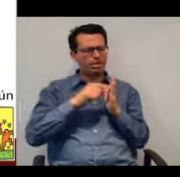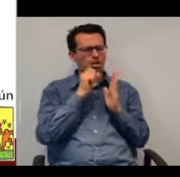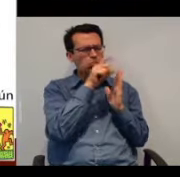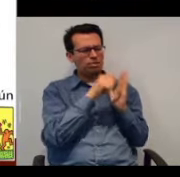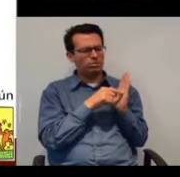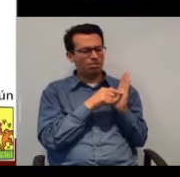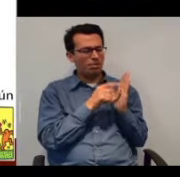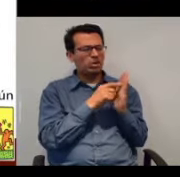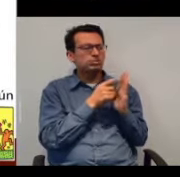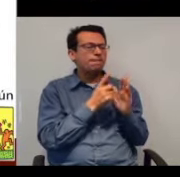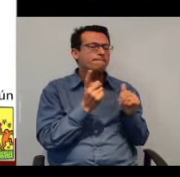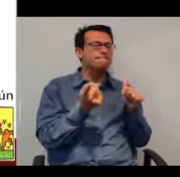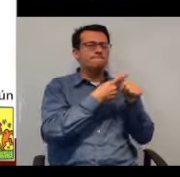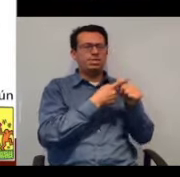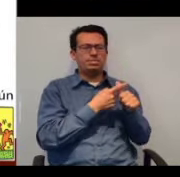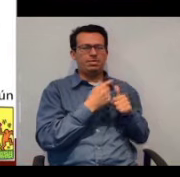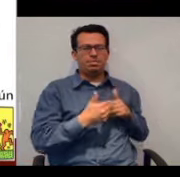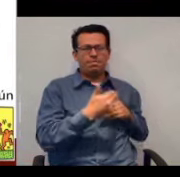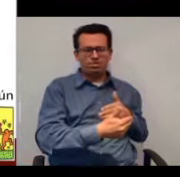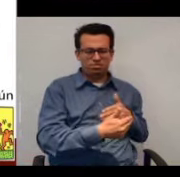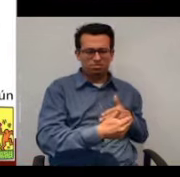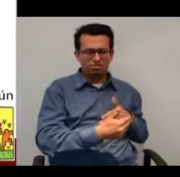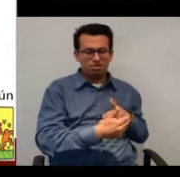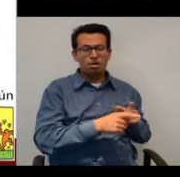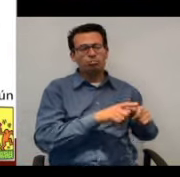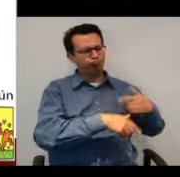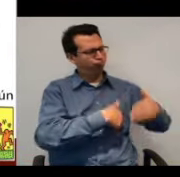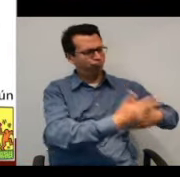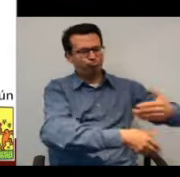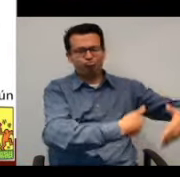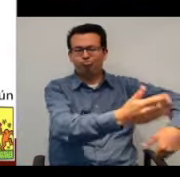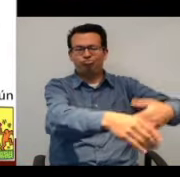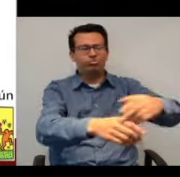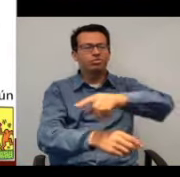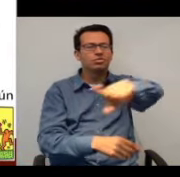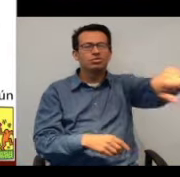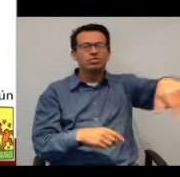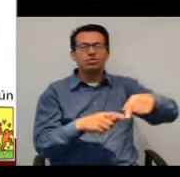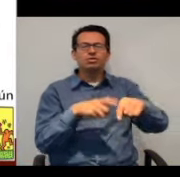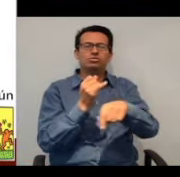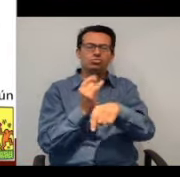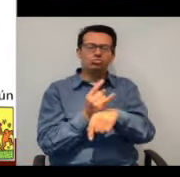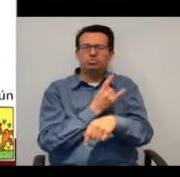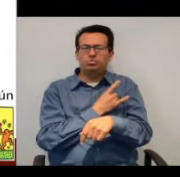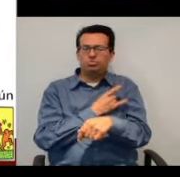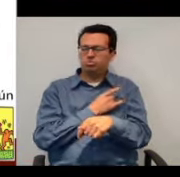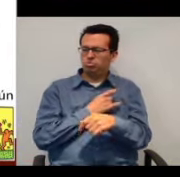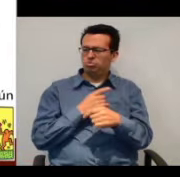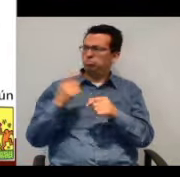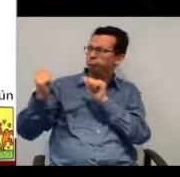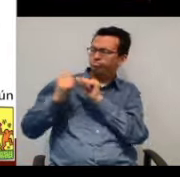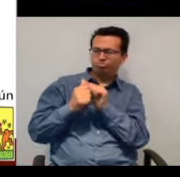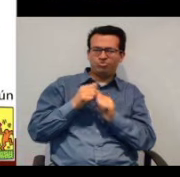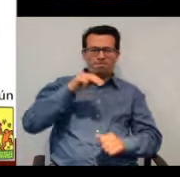parte de todo un proceso que debe conducir a las instituciones de educación superior, con el apoyo del Ministerio de Educación